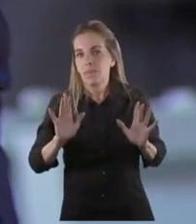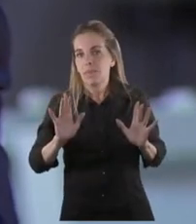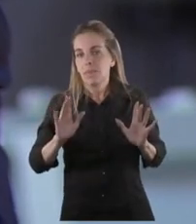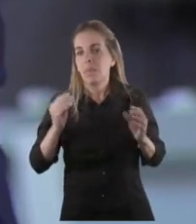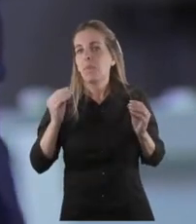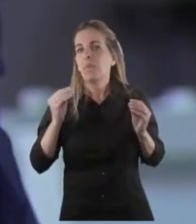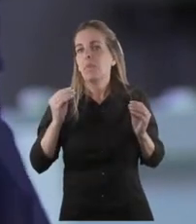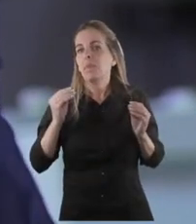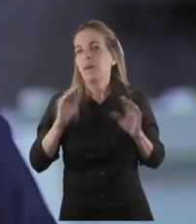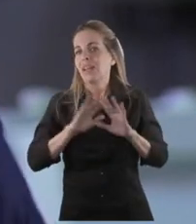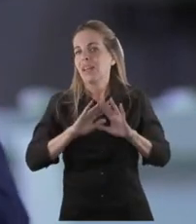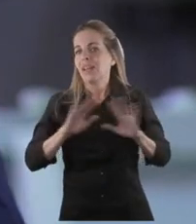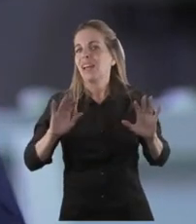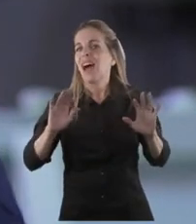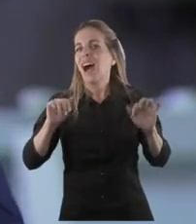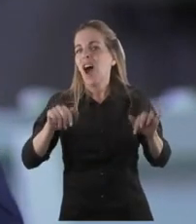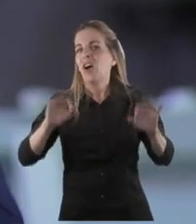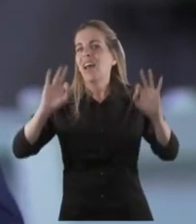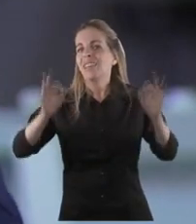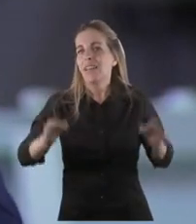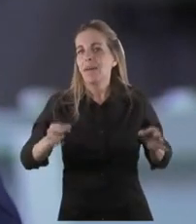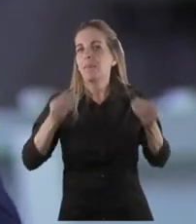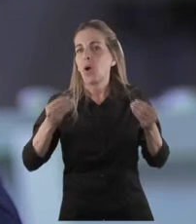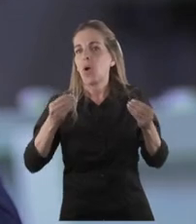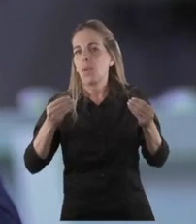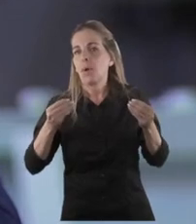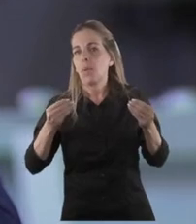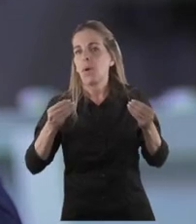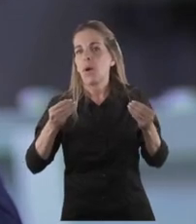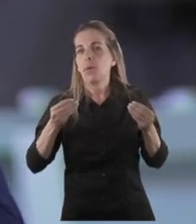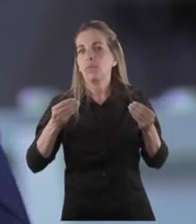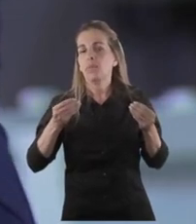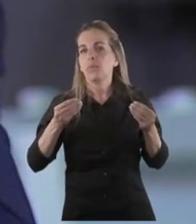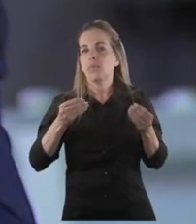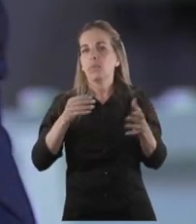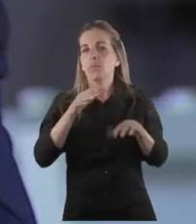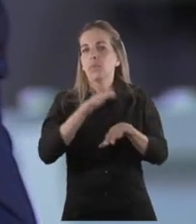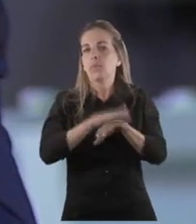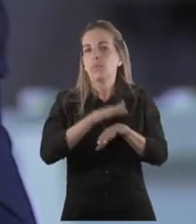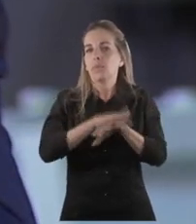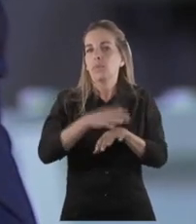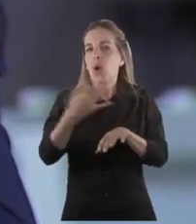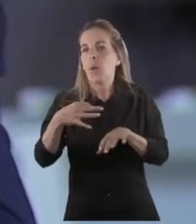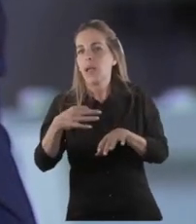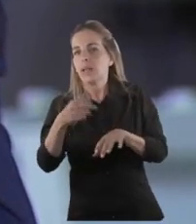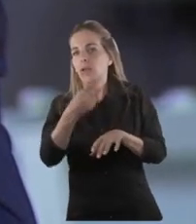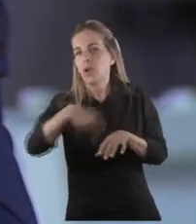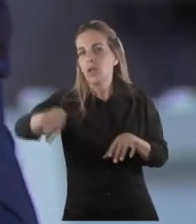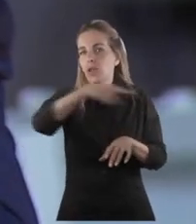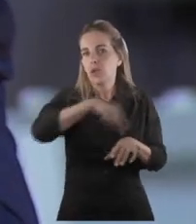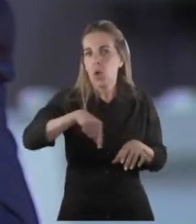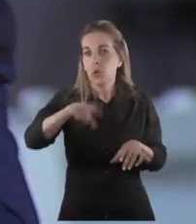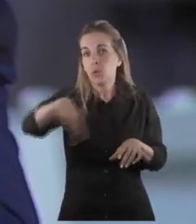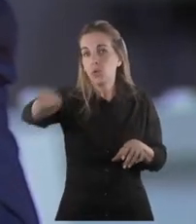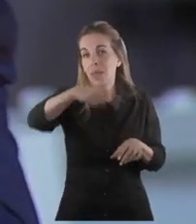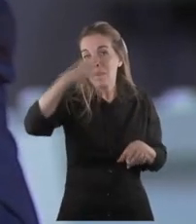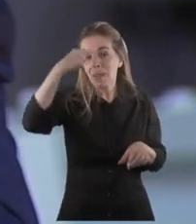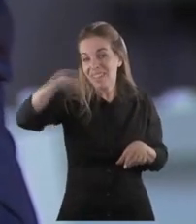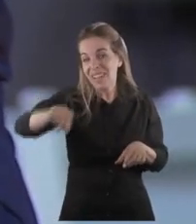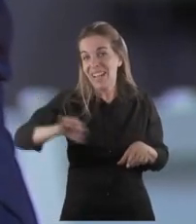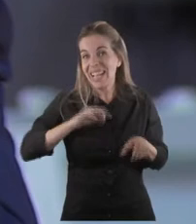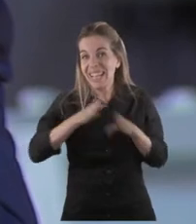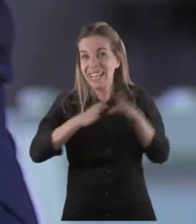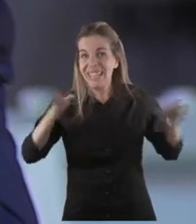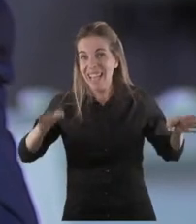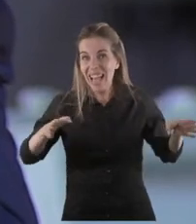porque ya sabemos cómo manejar nuestras obligaciones externas. ¿Piensan ustedes que este año deberíamos haber